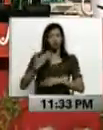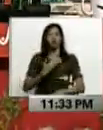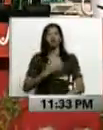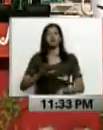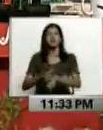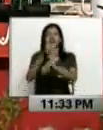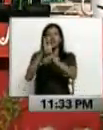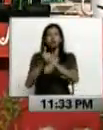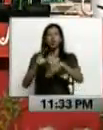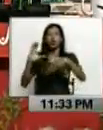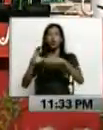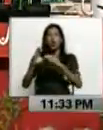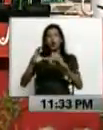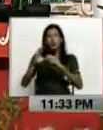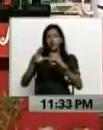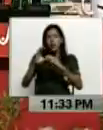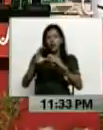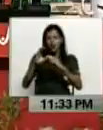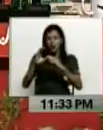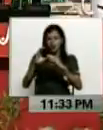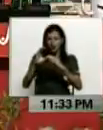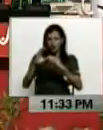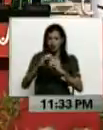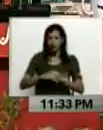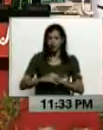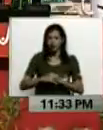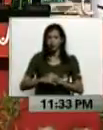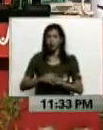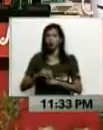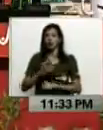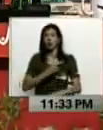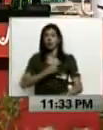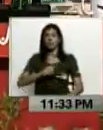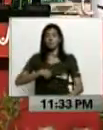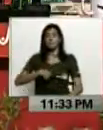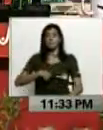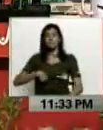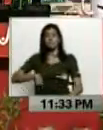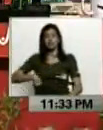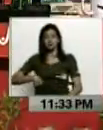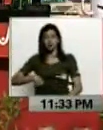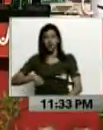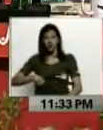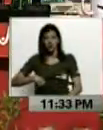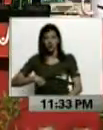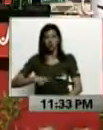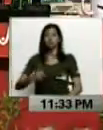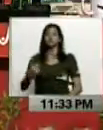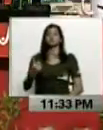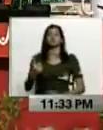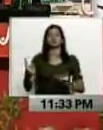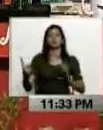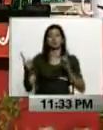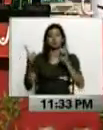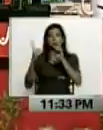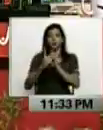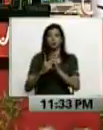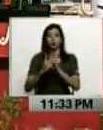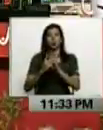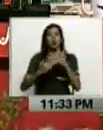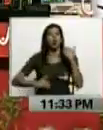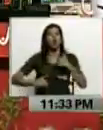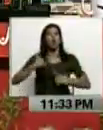que yo era director de conatel cuando llegó el presidente y me interpela en la asamblea todos los Santos Santos